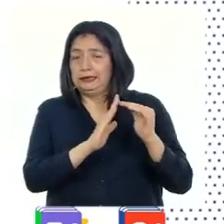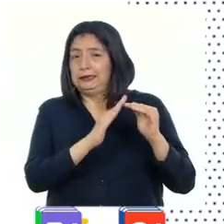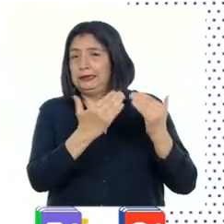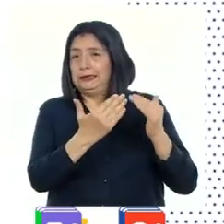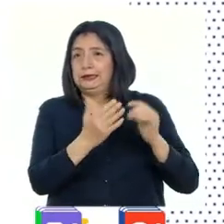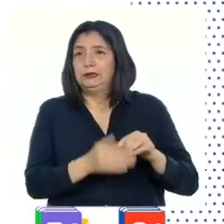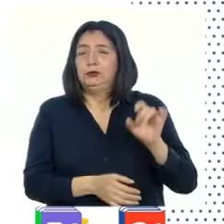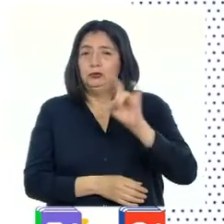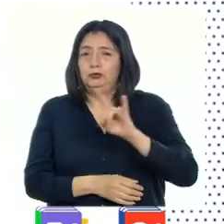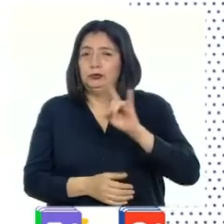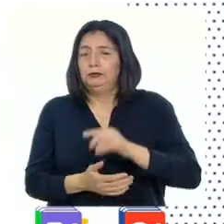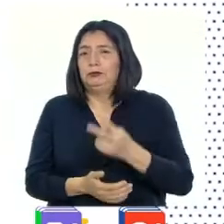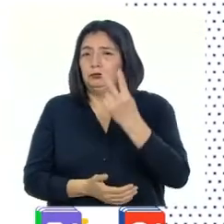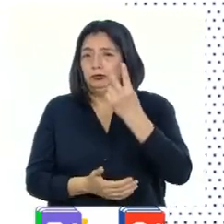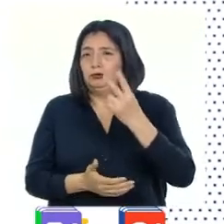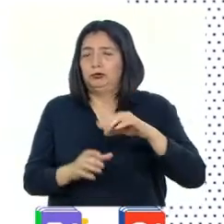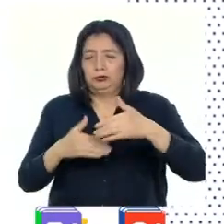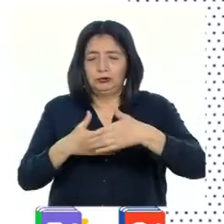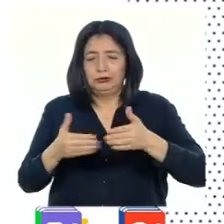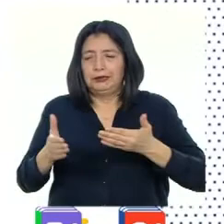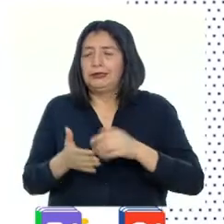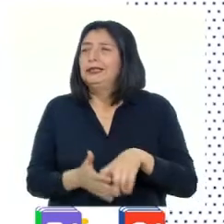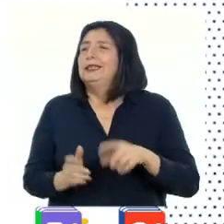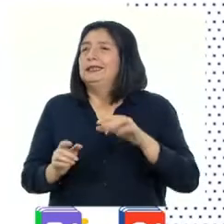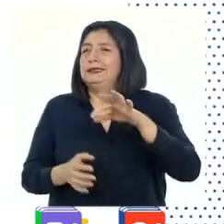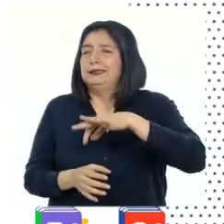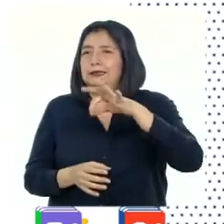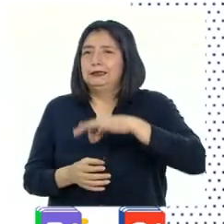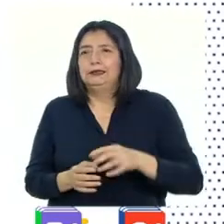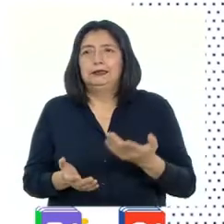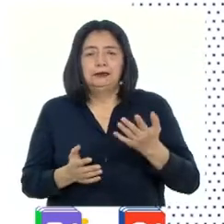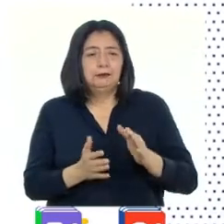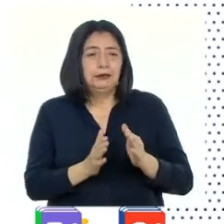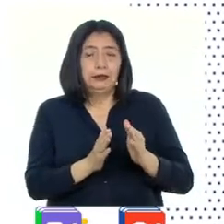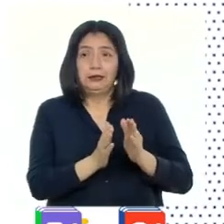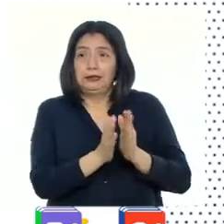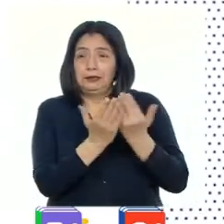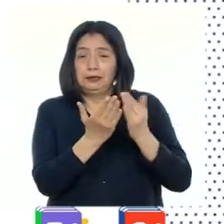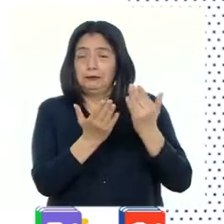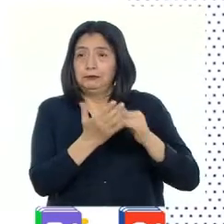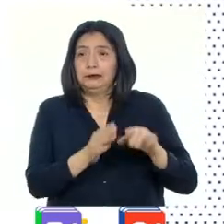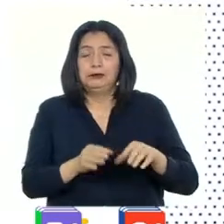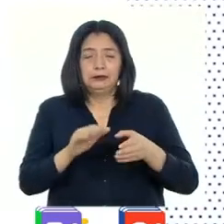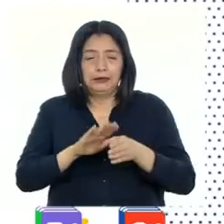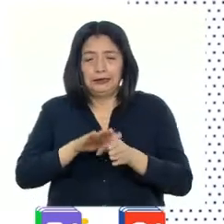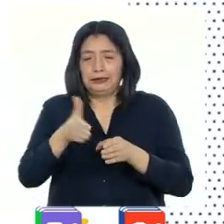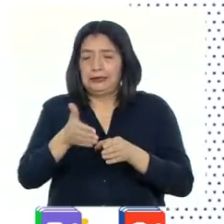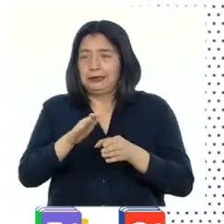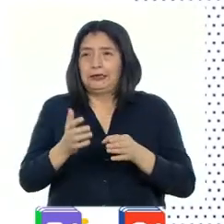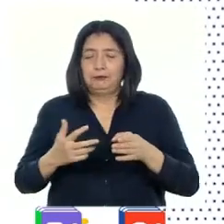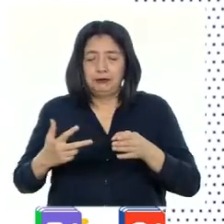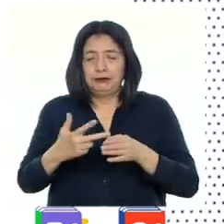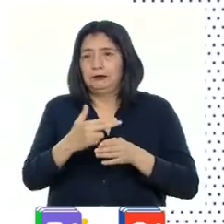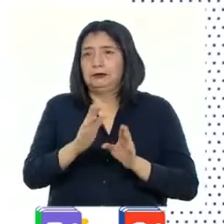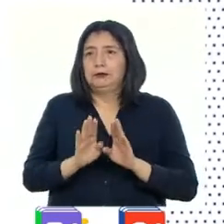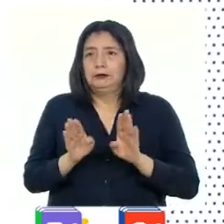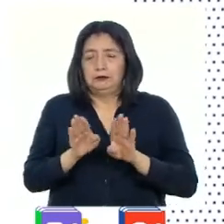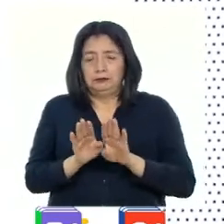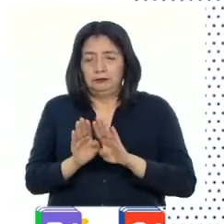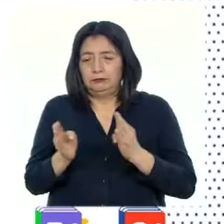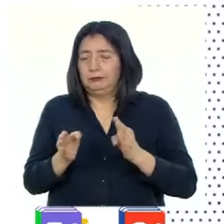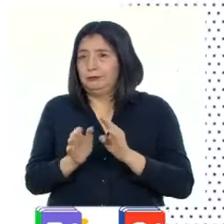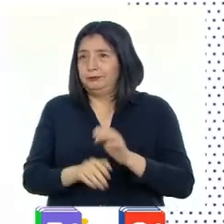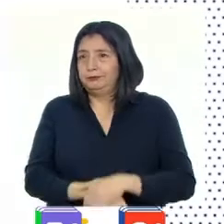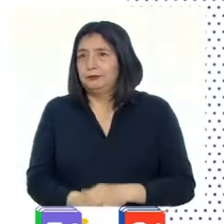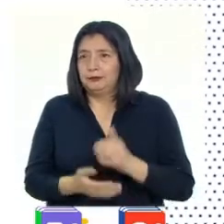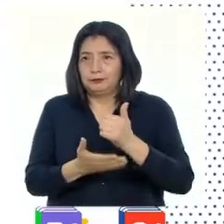usaremos dos cajas de té. Para las puertas usaremos la tapa de la caja y la cortaremos en partes iguales y las pegaremos a los